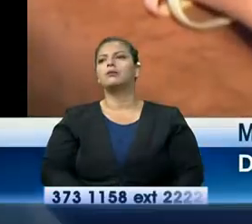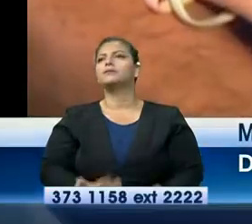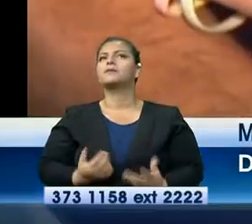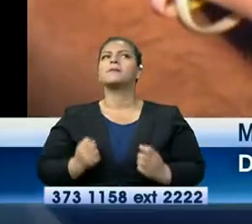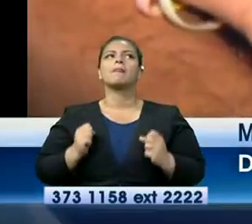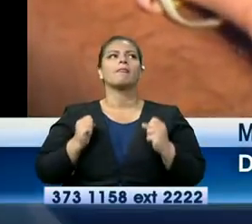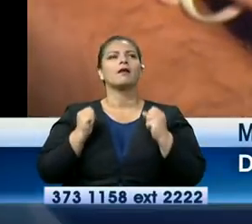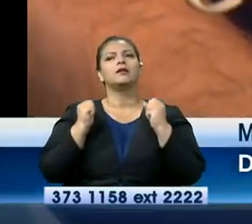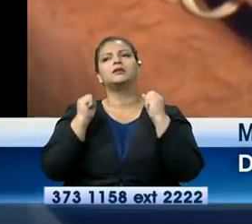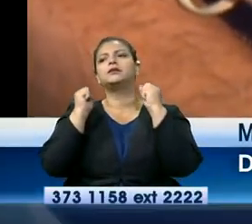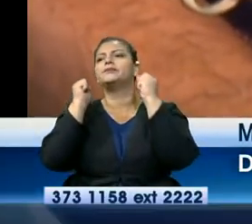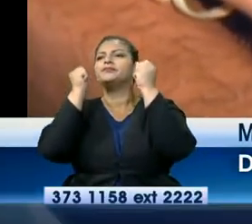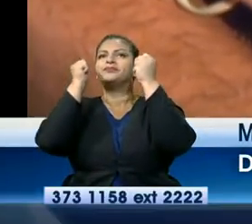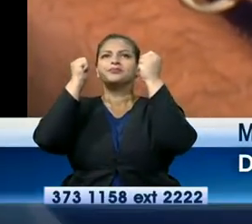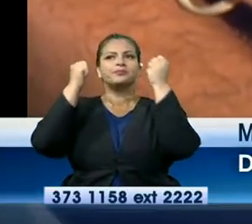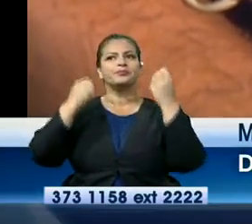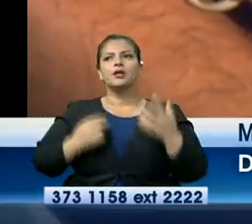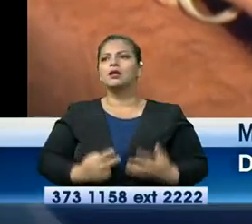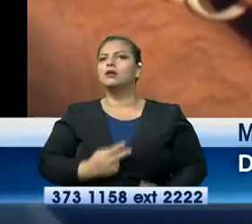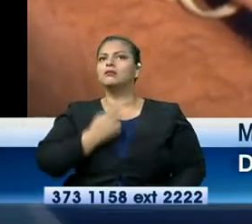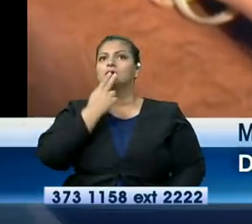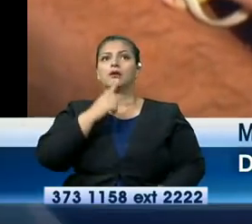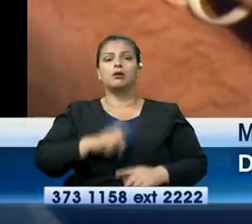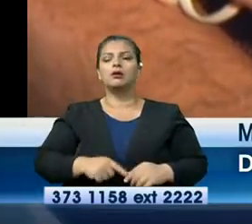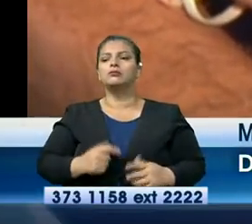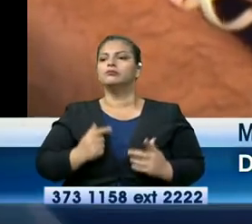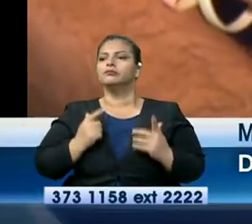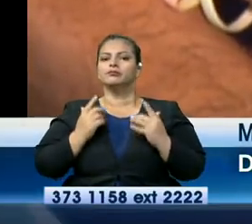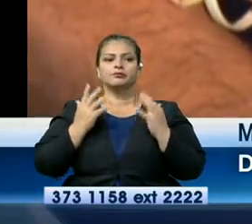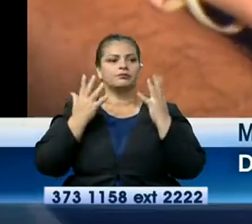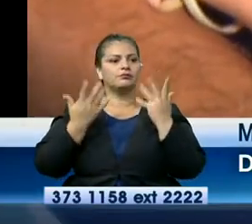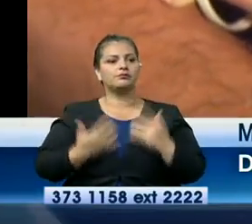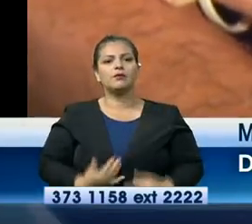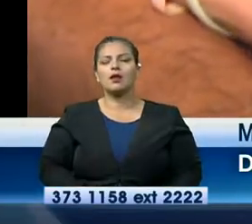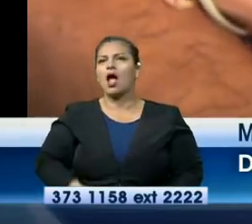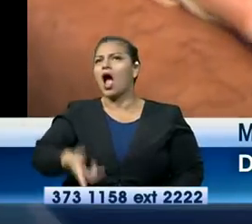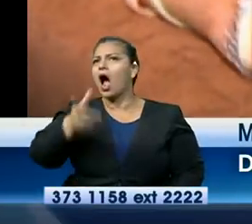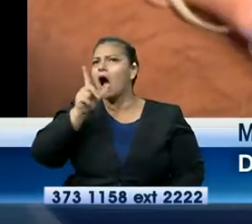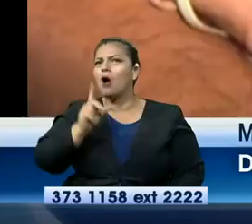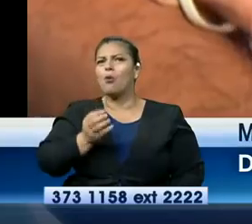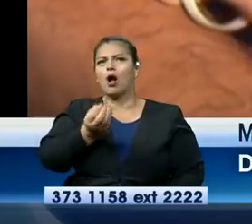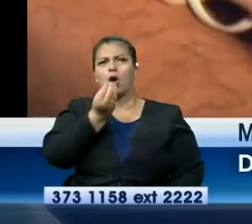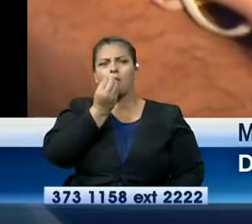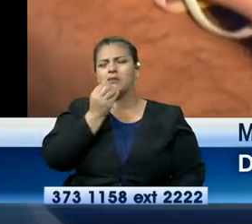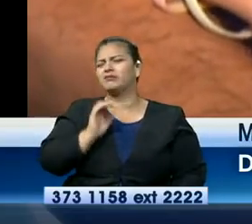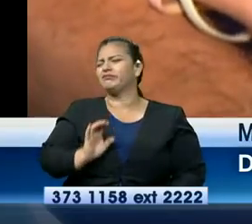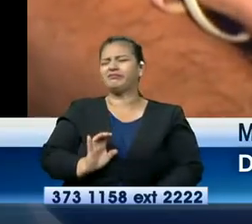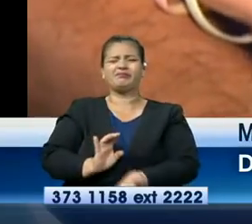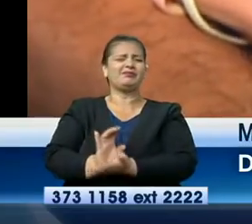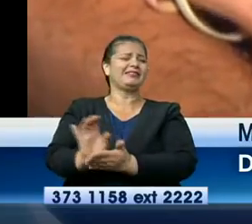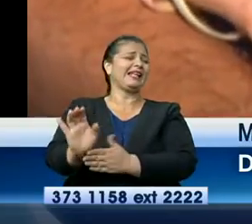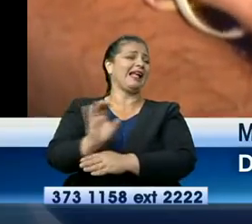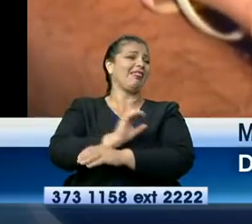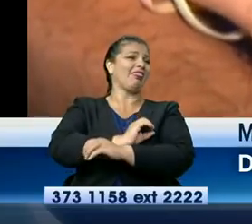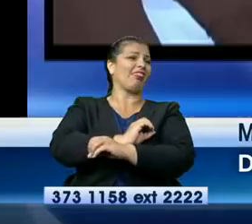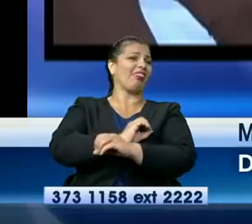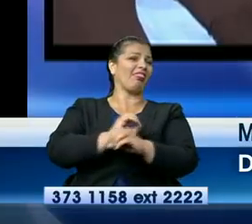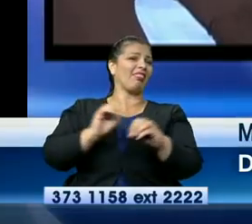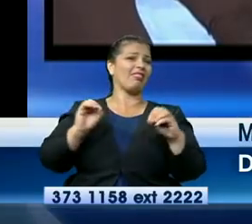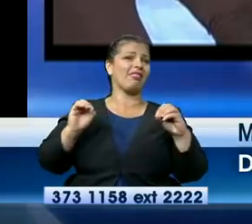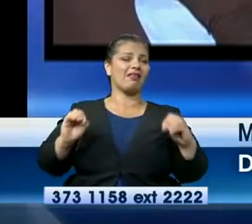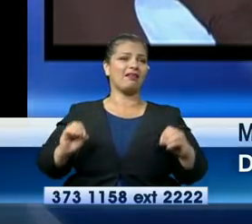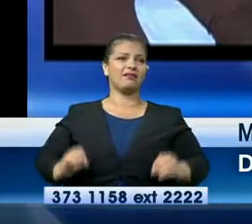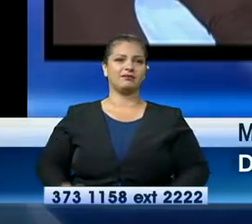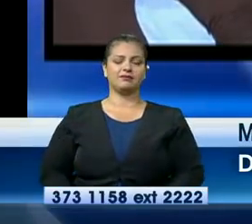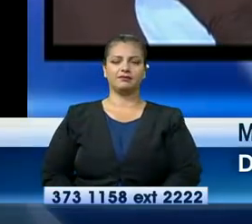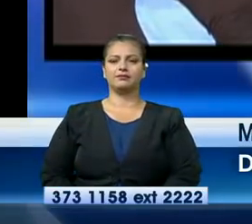que se me encoge garcía bache nos vemos cómo tomaba como de estar si yo me